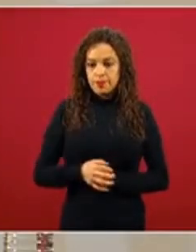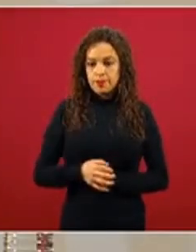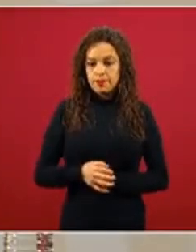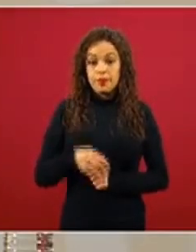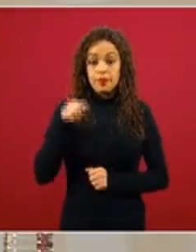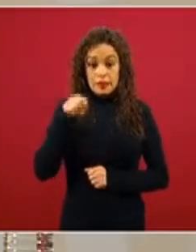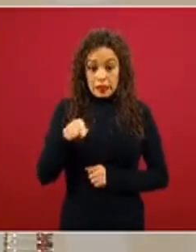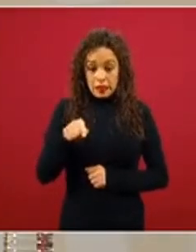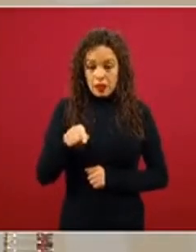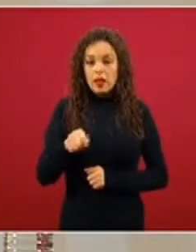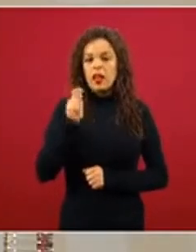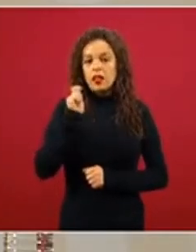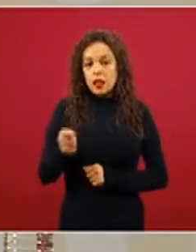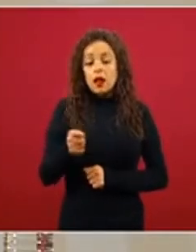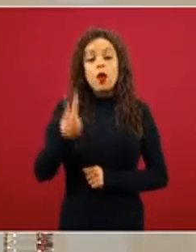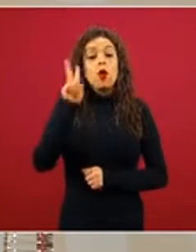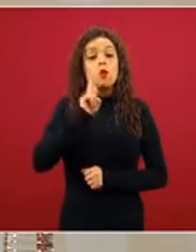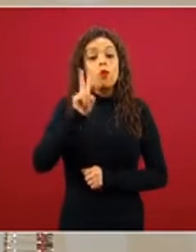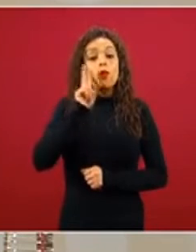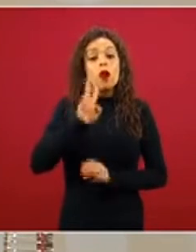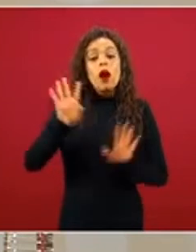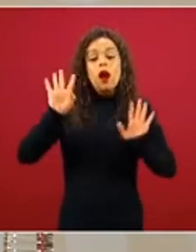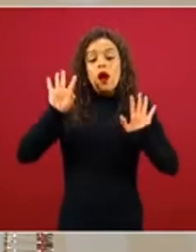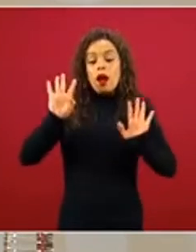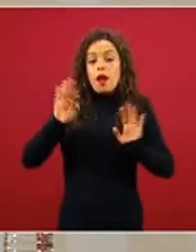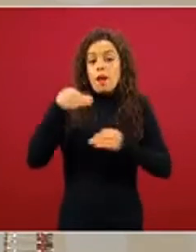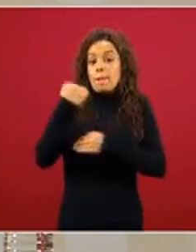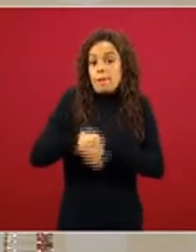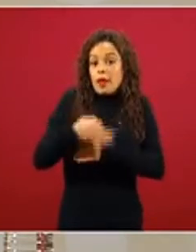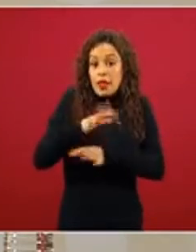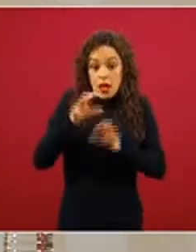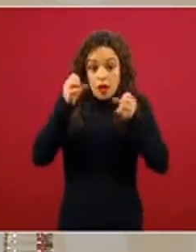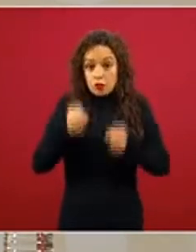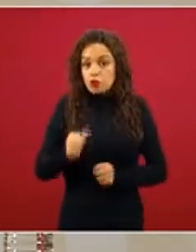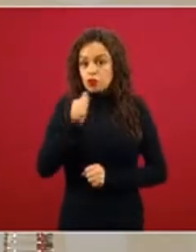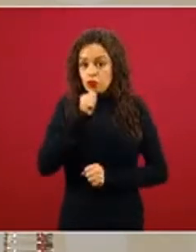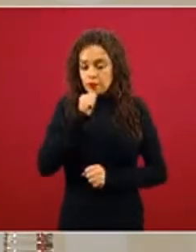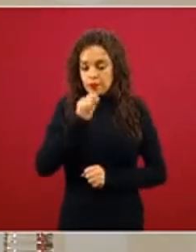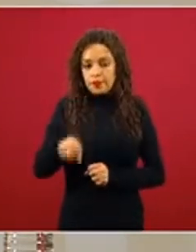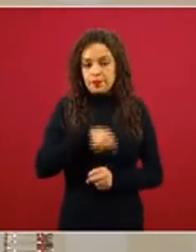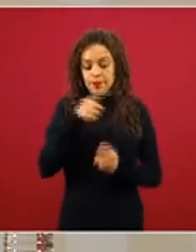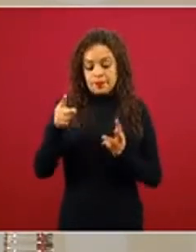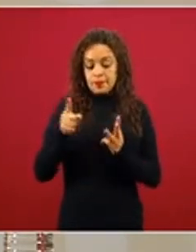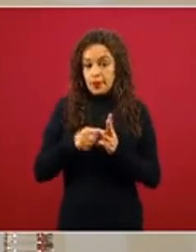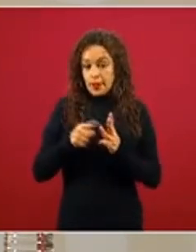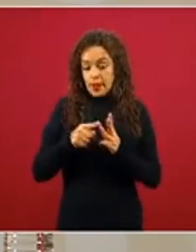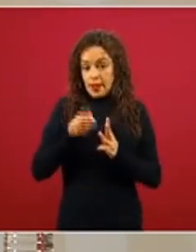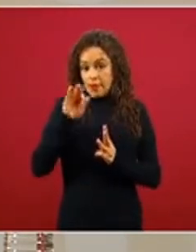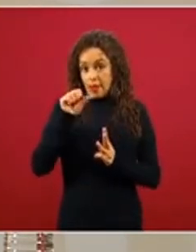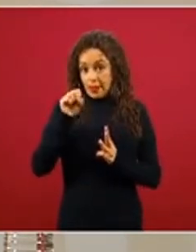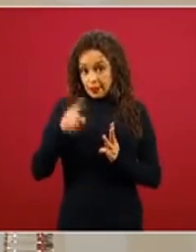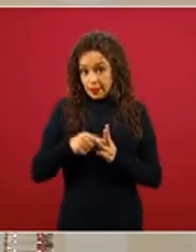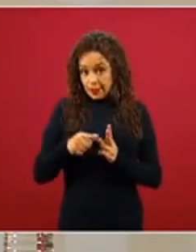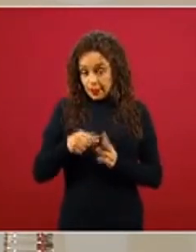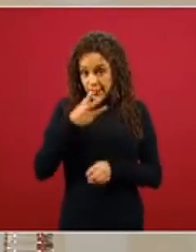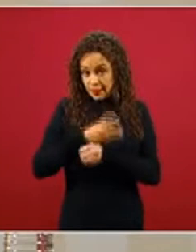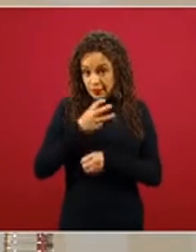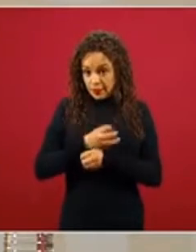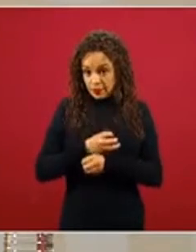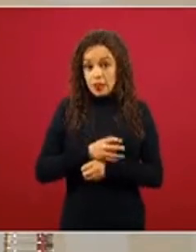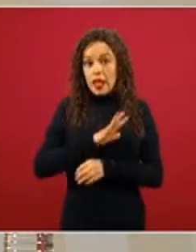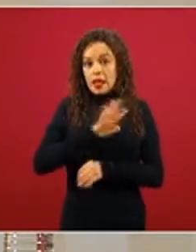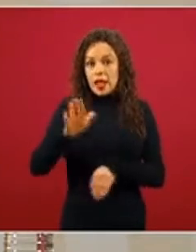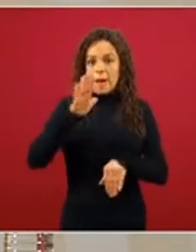condiciones experimentales. En la fase 3 ya se hacen ensayos con más personas, posiblemente miles de